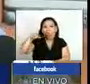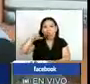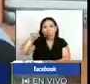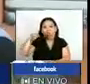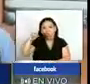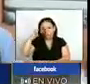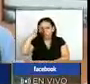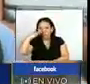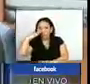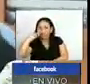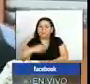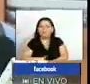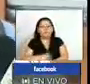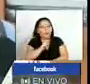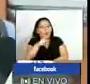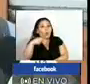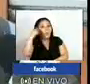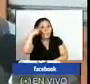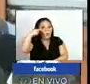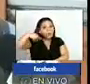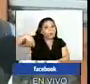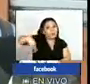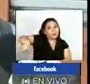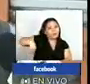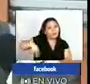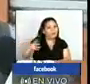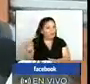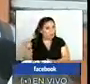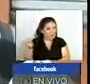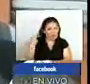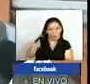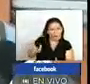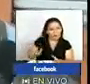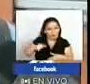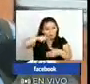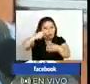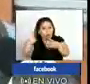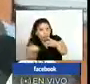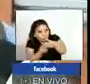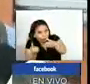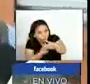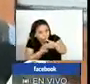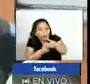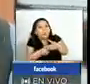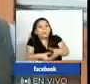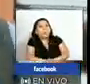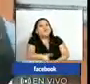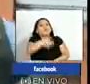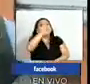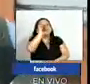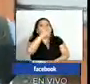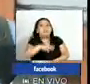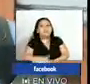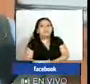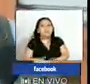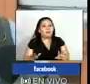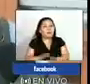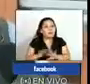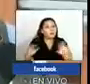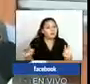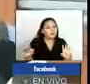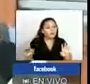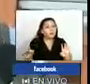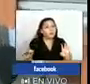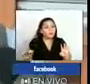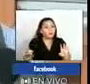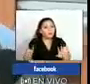morada. ¿Cómo lo hacen? Eso se hace licuado y se toma. Ya cuando uno está